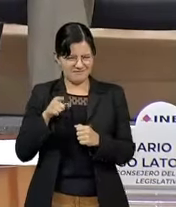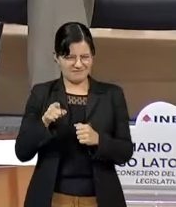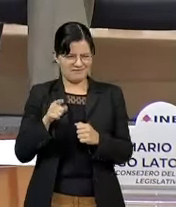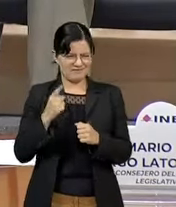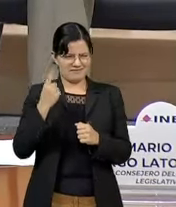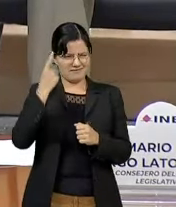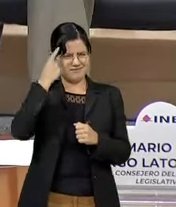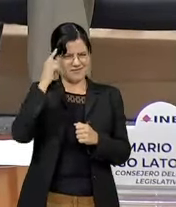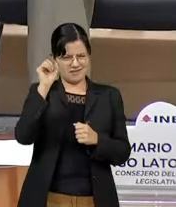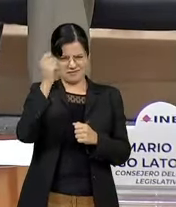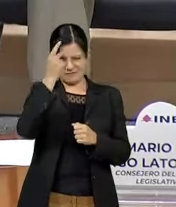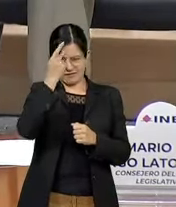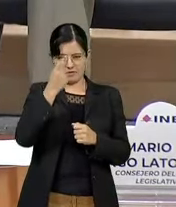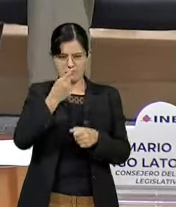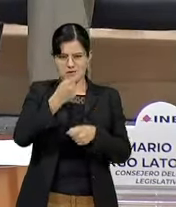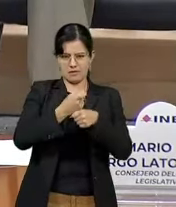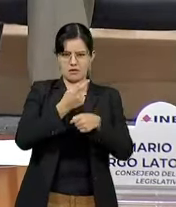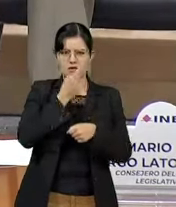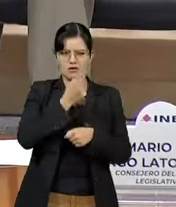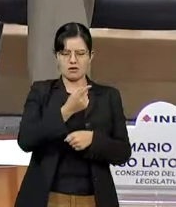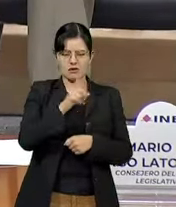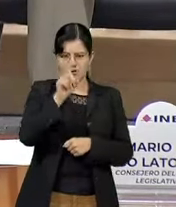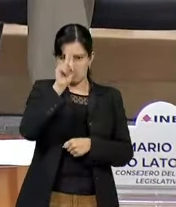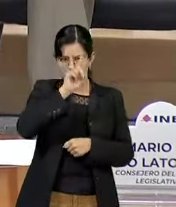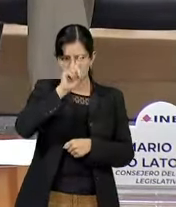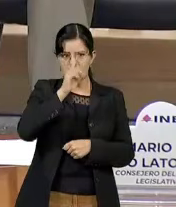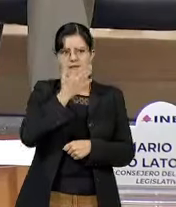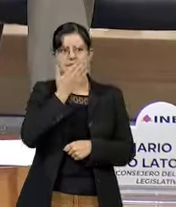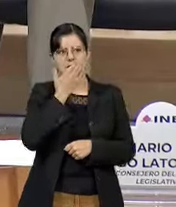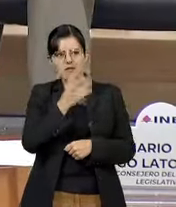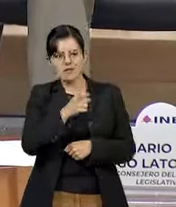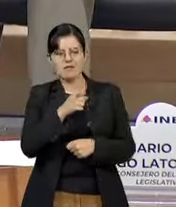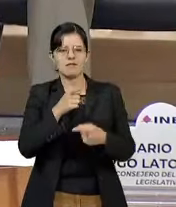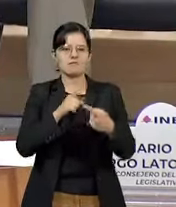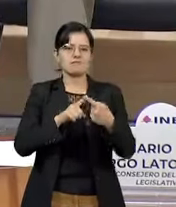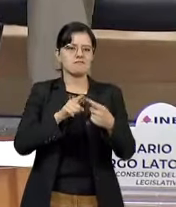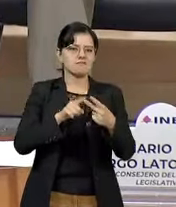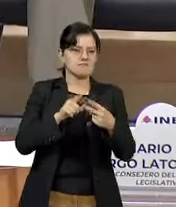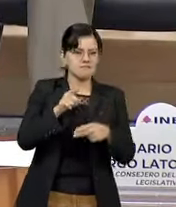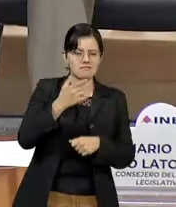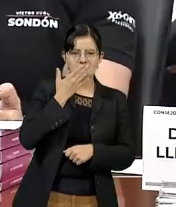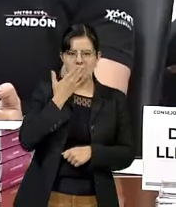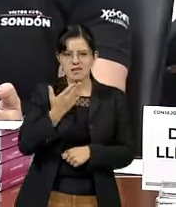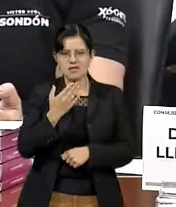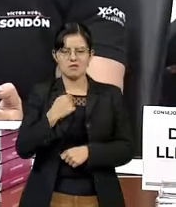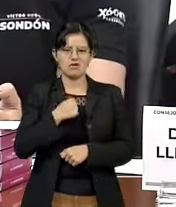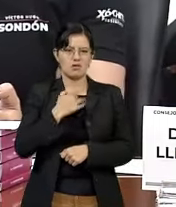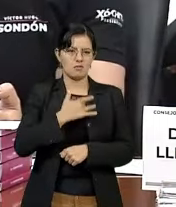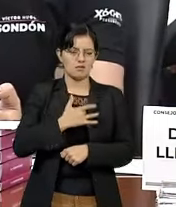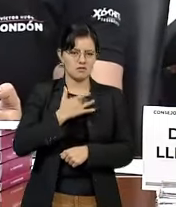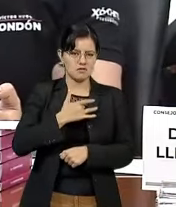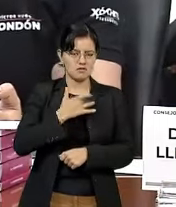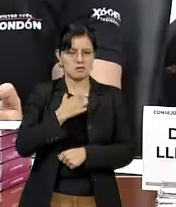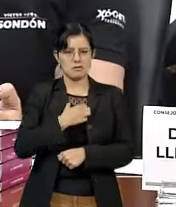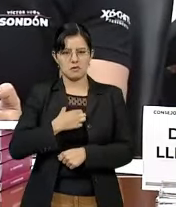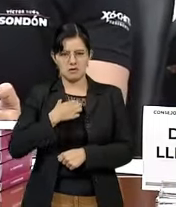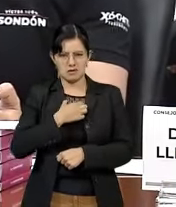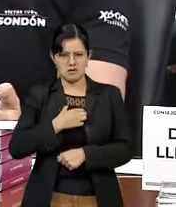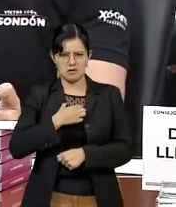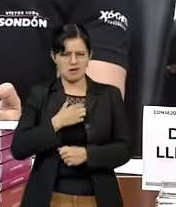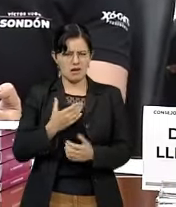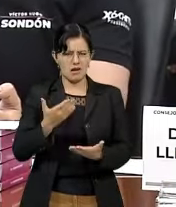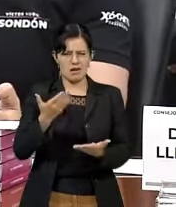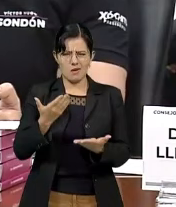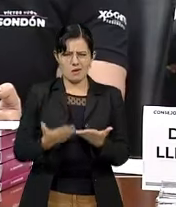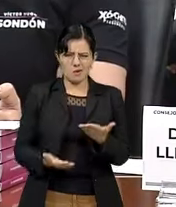los alabó y dijo qué bien la consejera J de tal la consejera J de tal que se expresó de verdad me siento congratulado por lo que expresado y